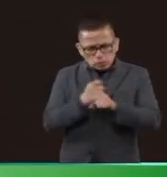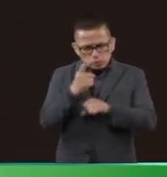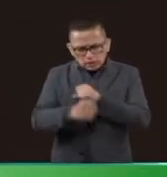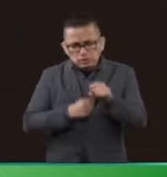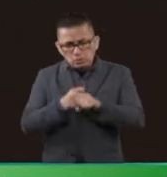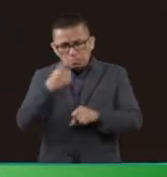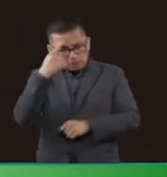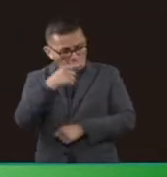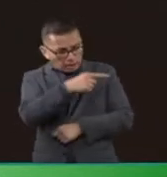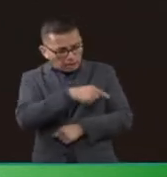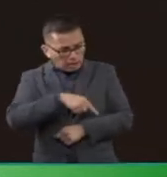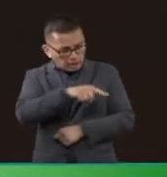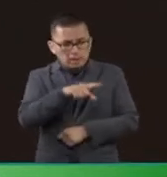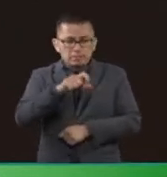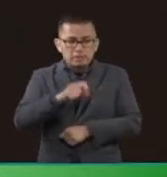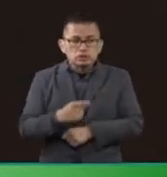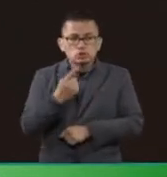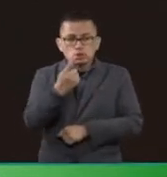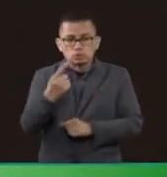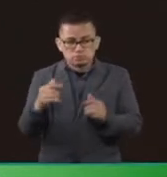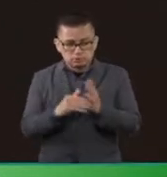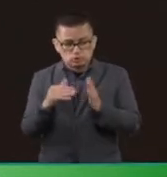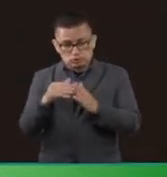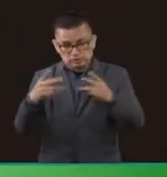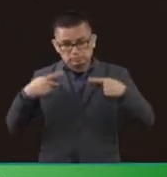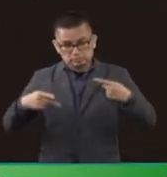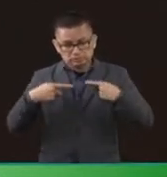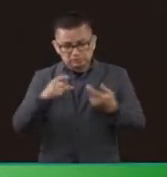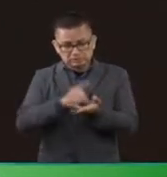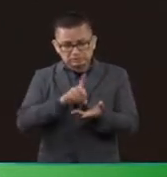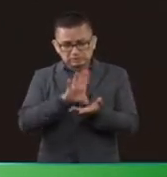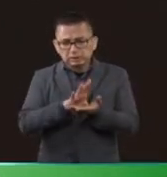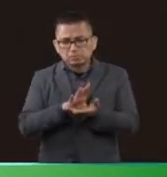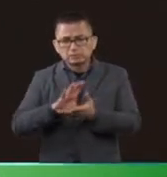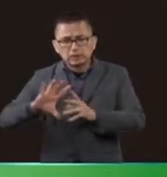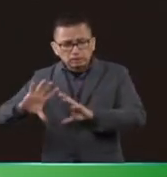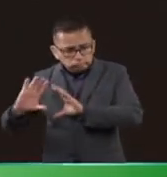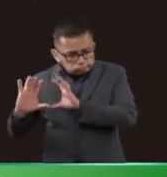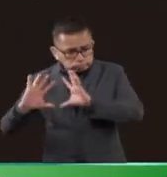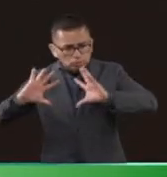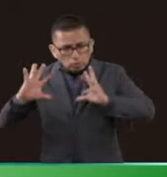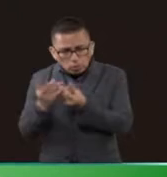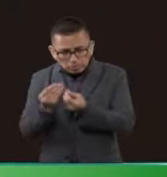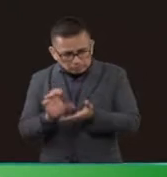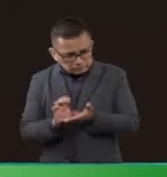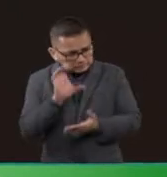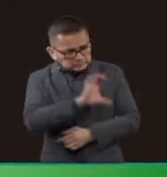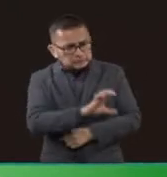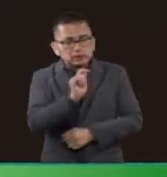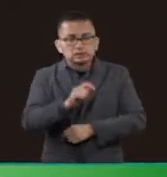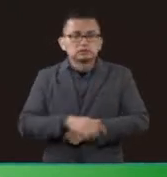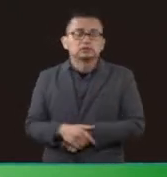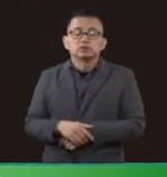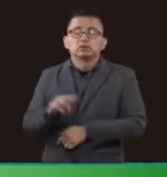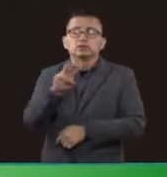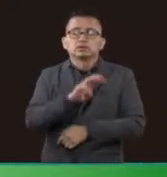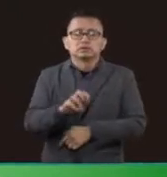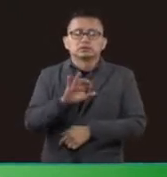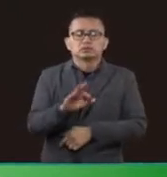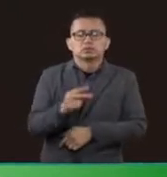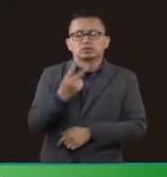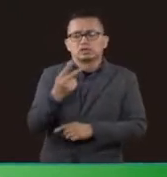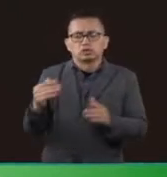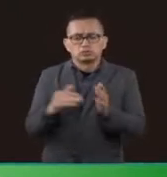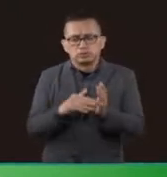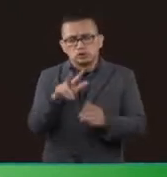discapacidad que calcula el Inegi nos daría la cantidad de 52,800